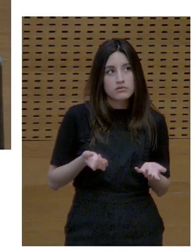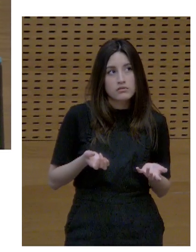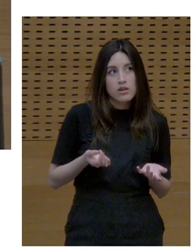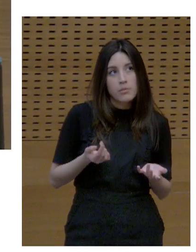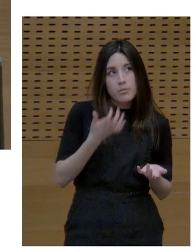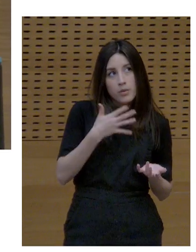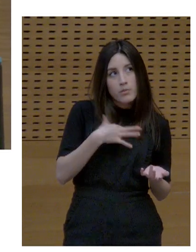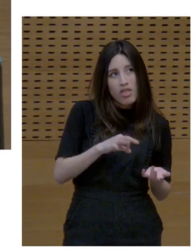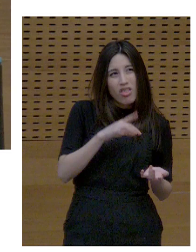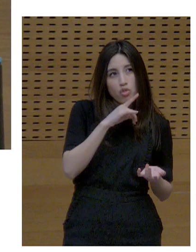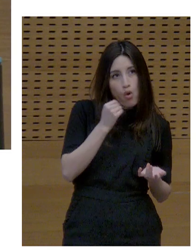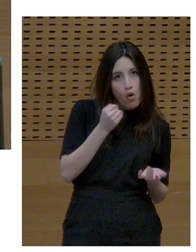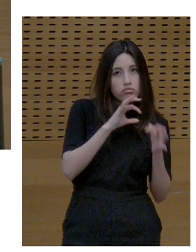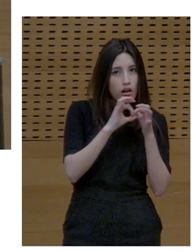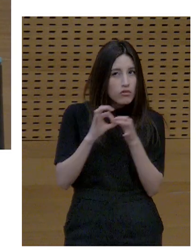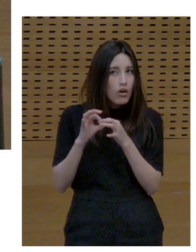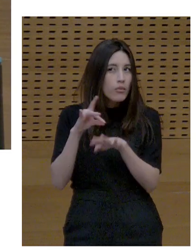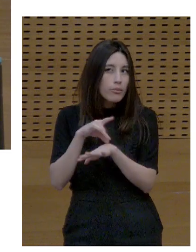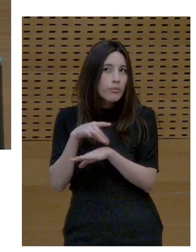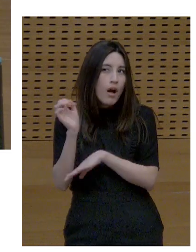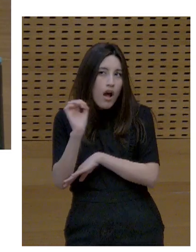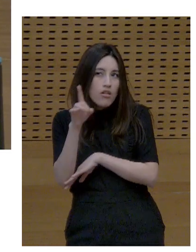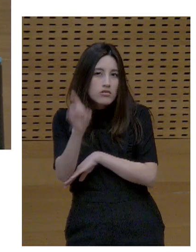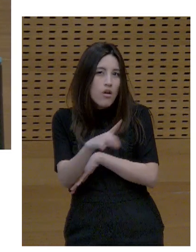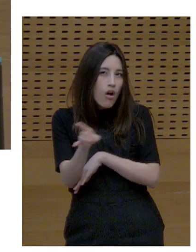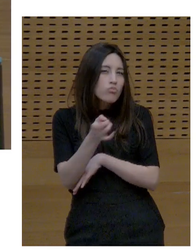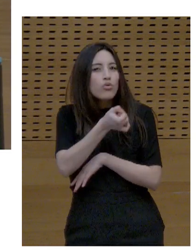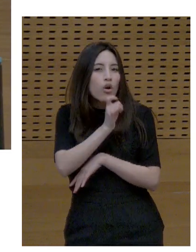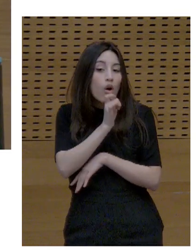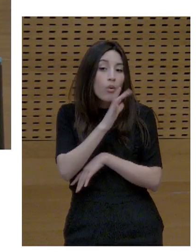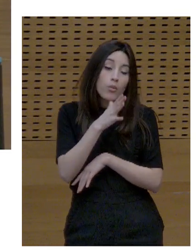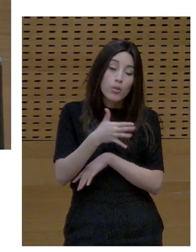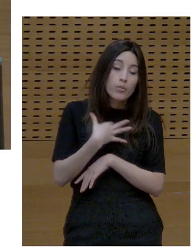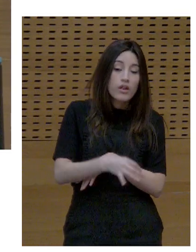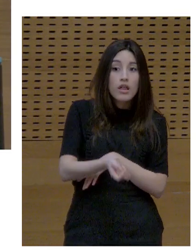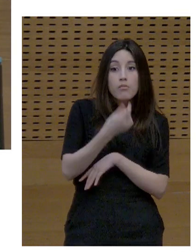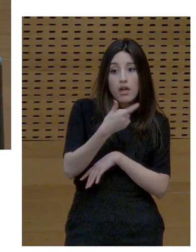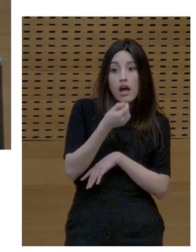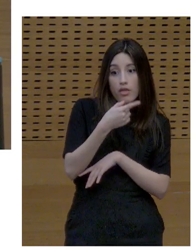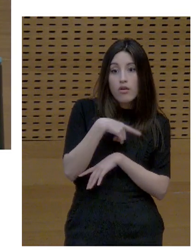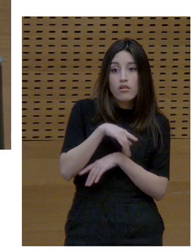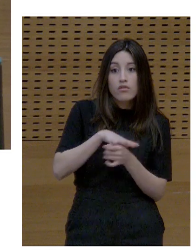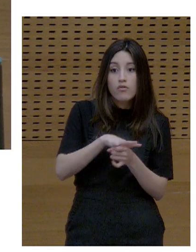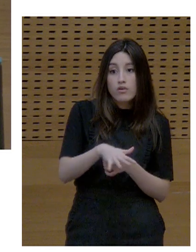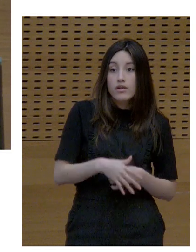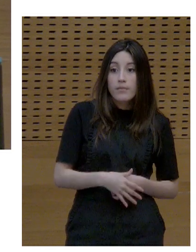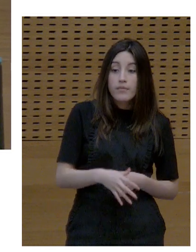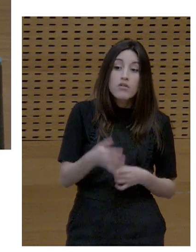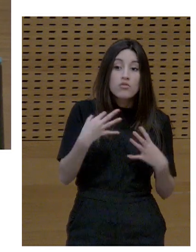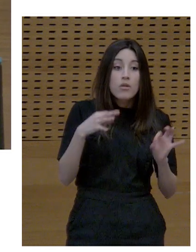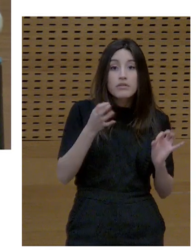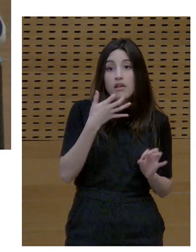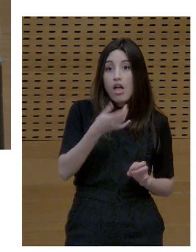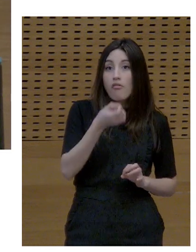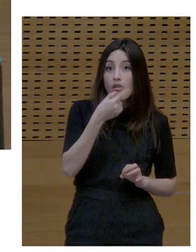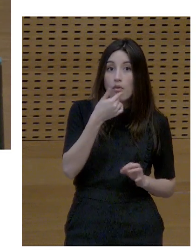con el Parkinson? Pues porque cambia según el efecto de la medicación o no. Hay gente que cuando se le pasa el efecto de la medicación le aparece